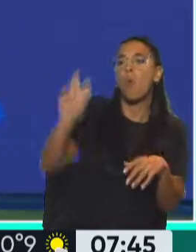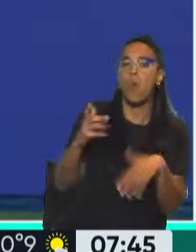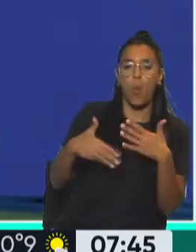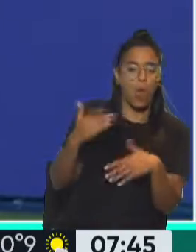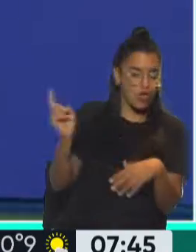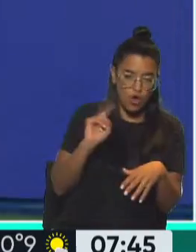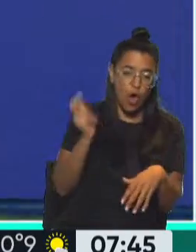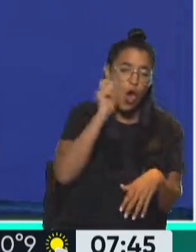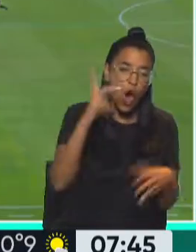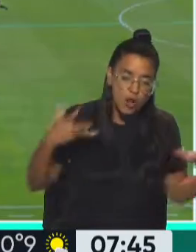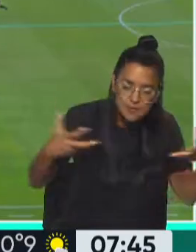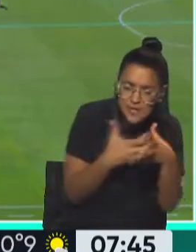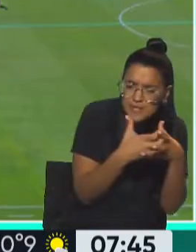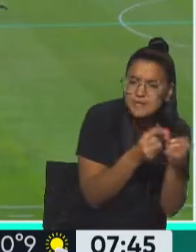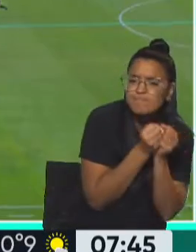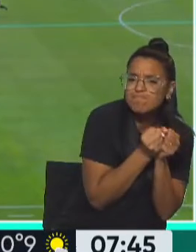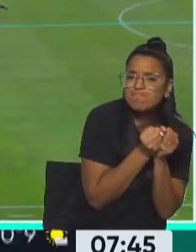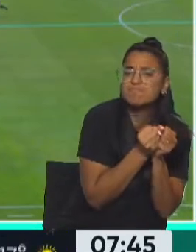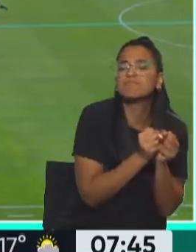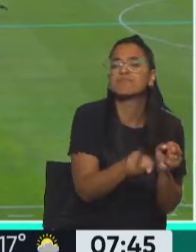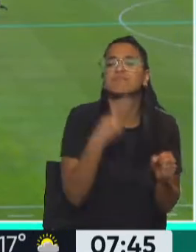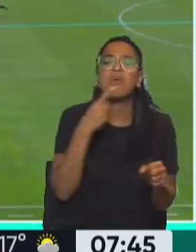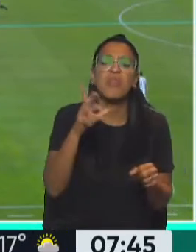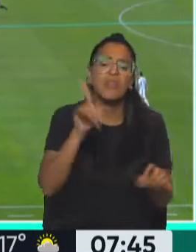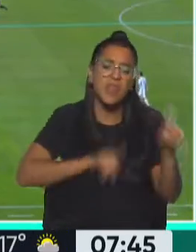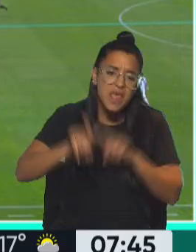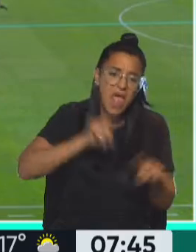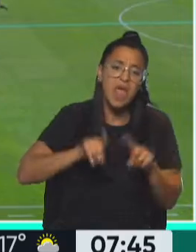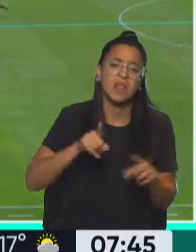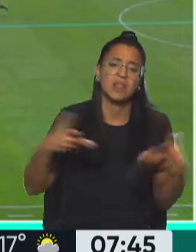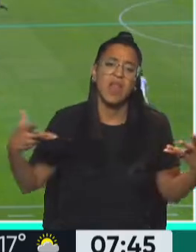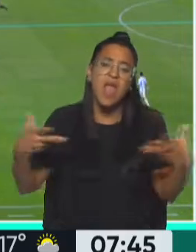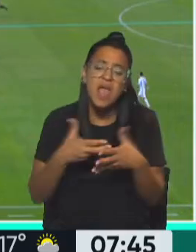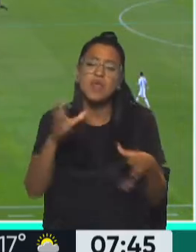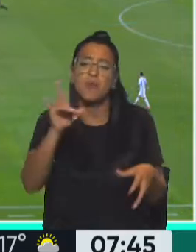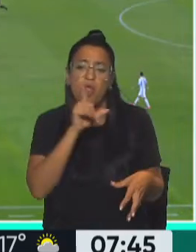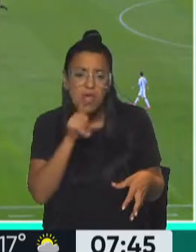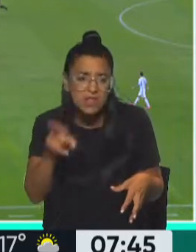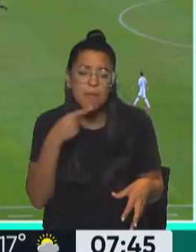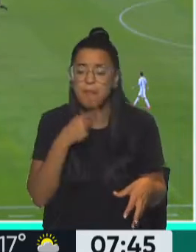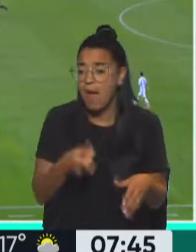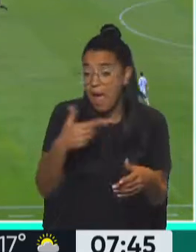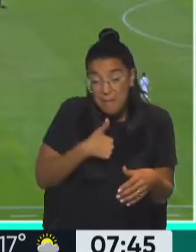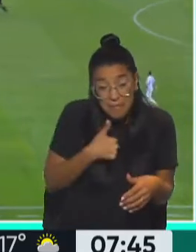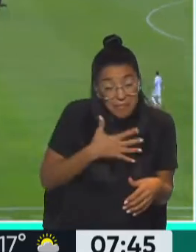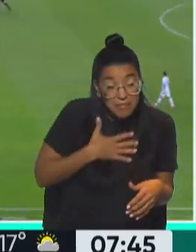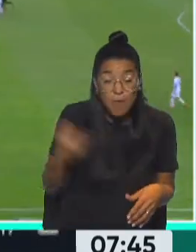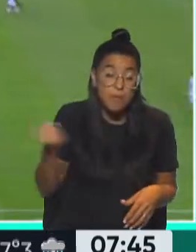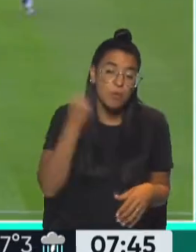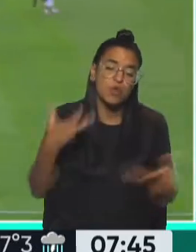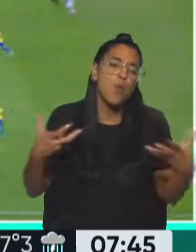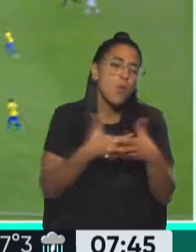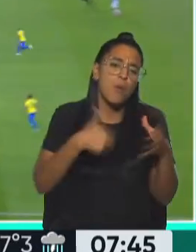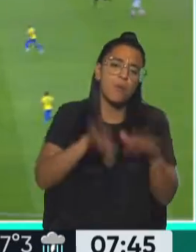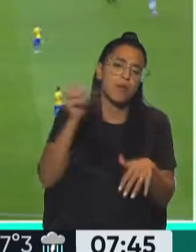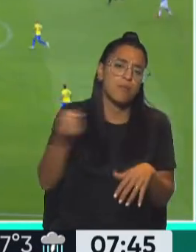que se logró dirigentes, cuerpo Fue lo más técnico. importante para mí, para tantos, Sí. para los últimos éxitos. Para mí el grupo fue fundamental.